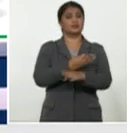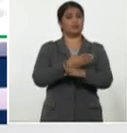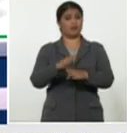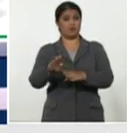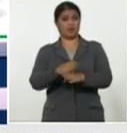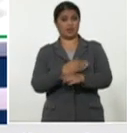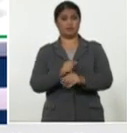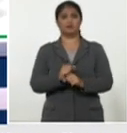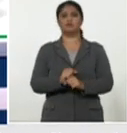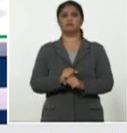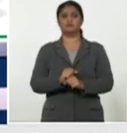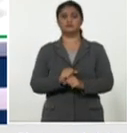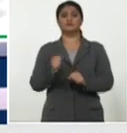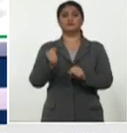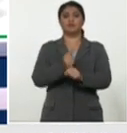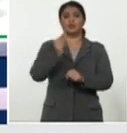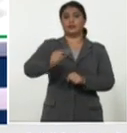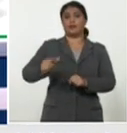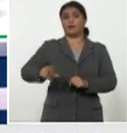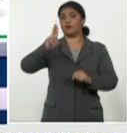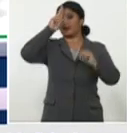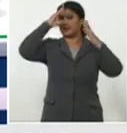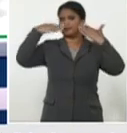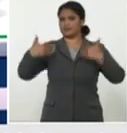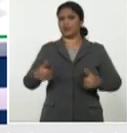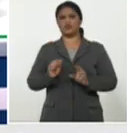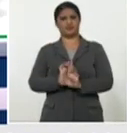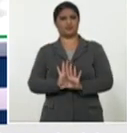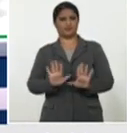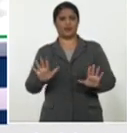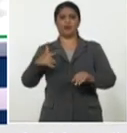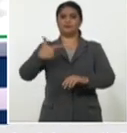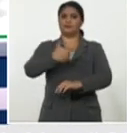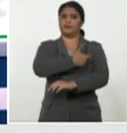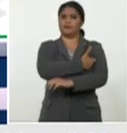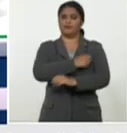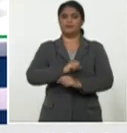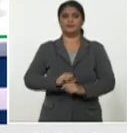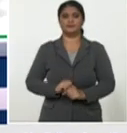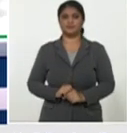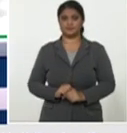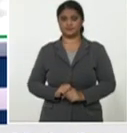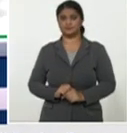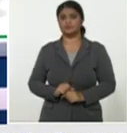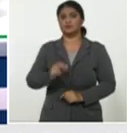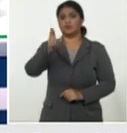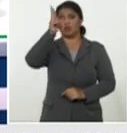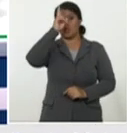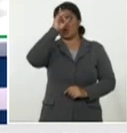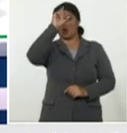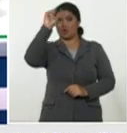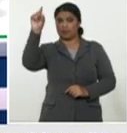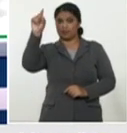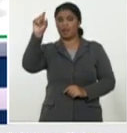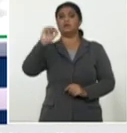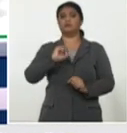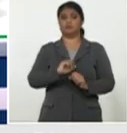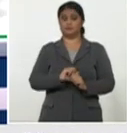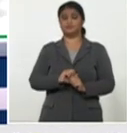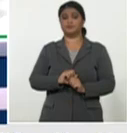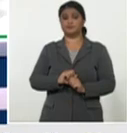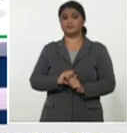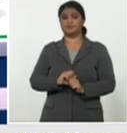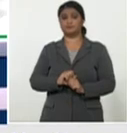médica. El Policlínico Hermanos Martínez Tamayo de Baracoa es uno de los sitios clínicos con mayor asistencia de personas